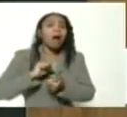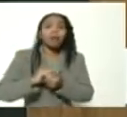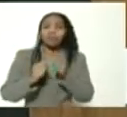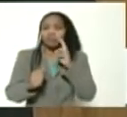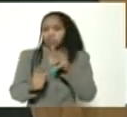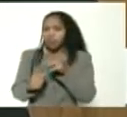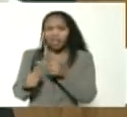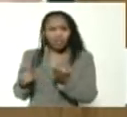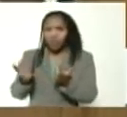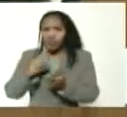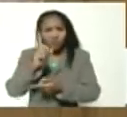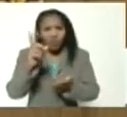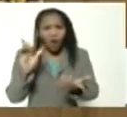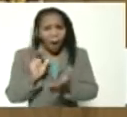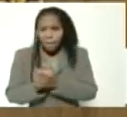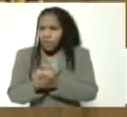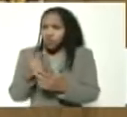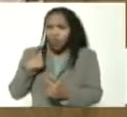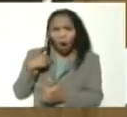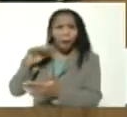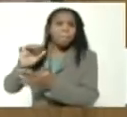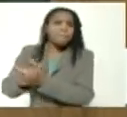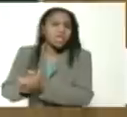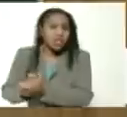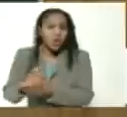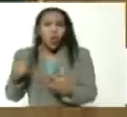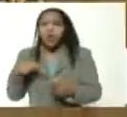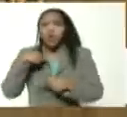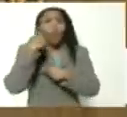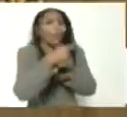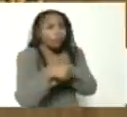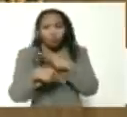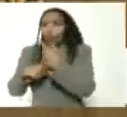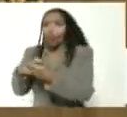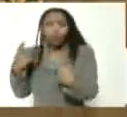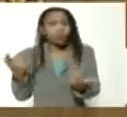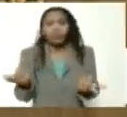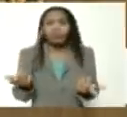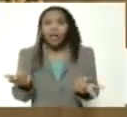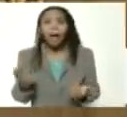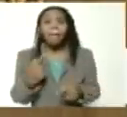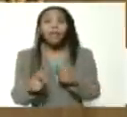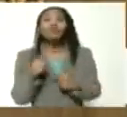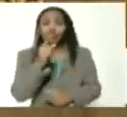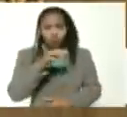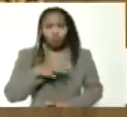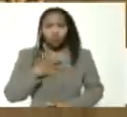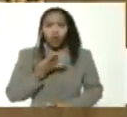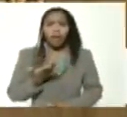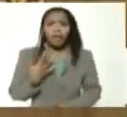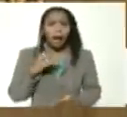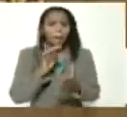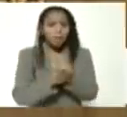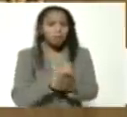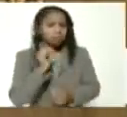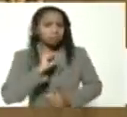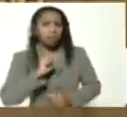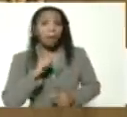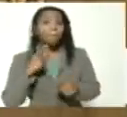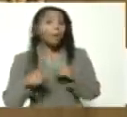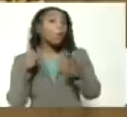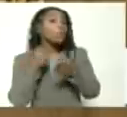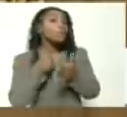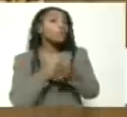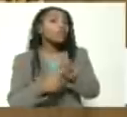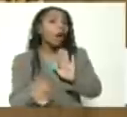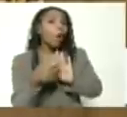amigos. No, que yo soy amigo de fulano y el otro, pero ajá, pero te puede tener una amistad. Pero las luchas